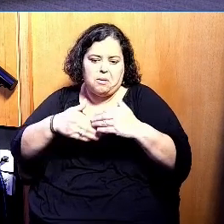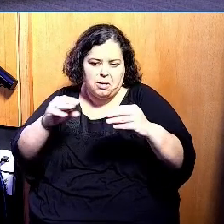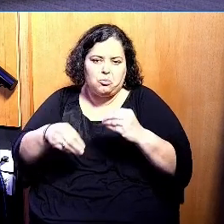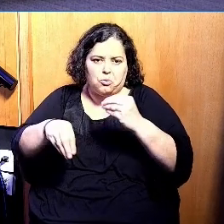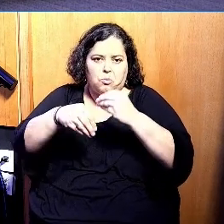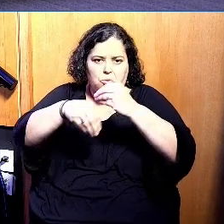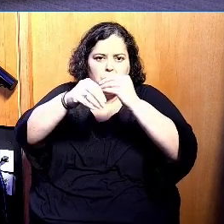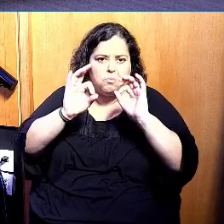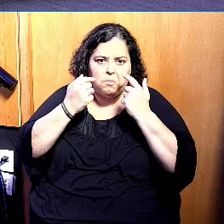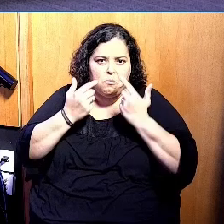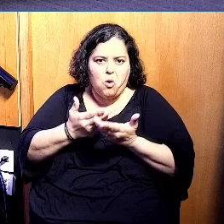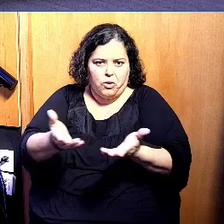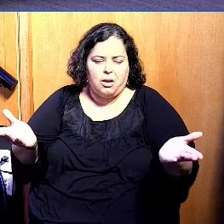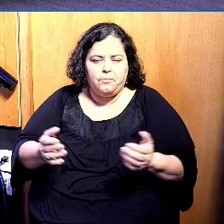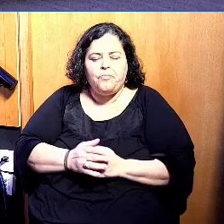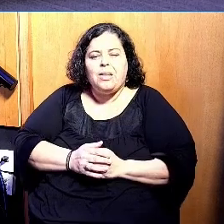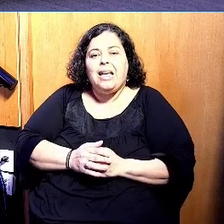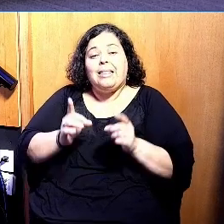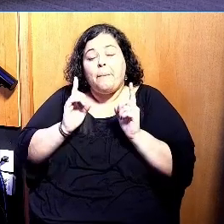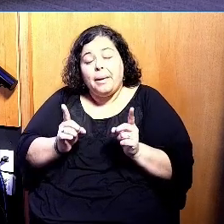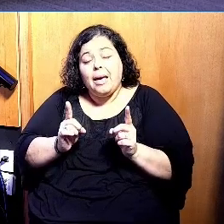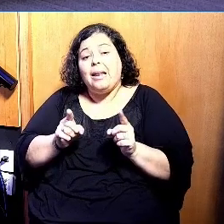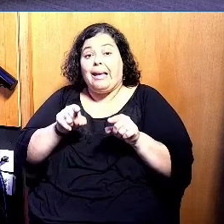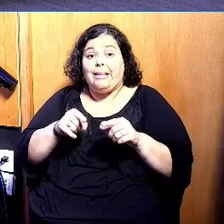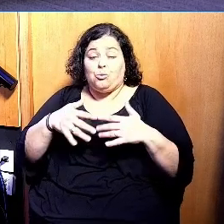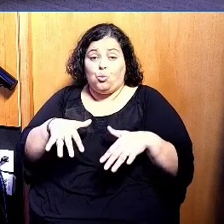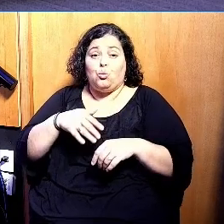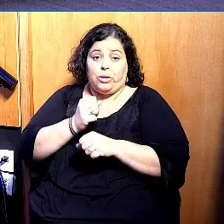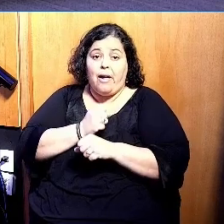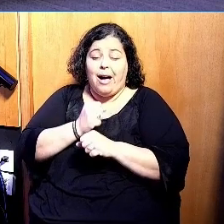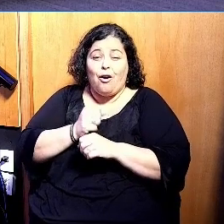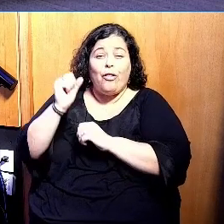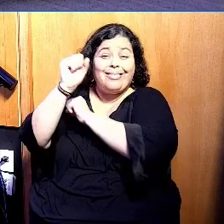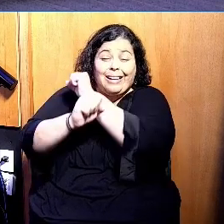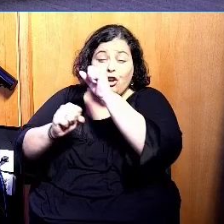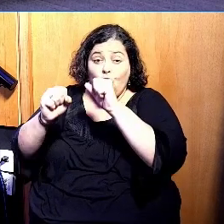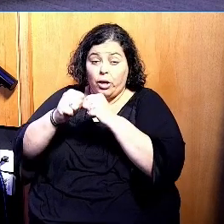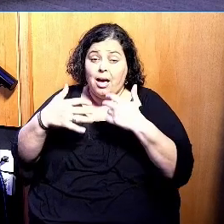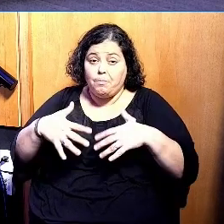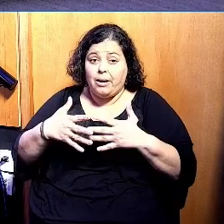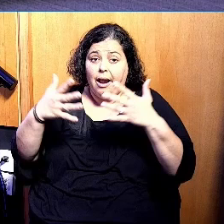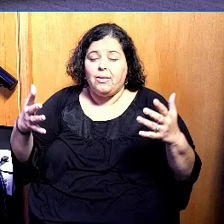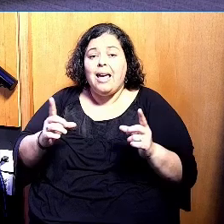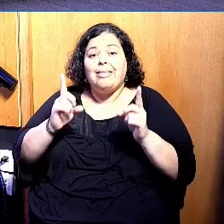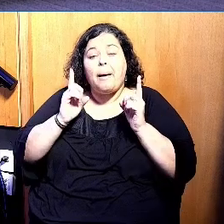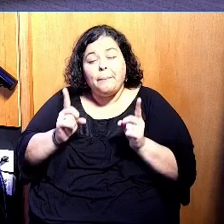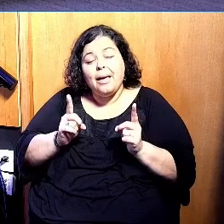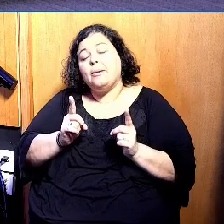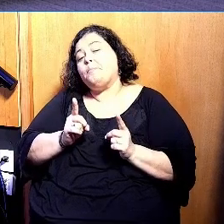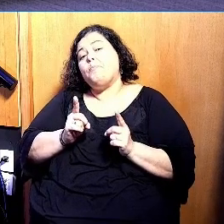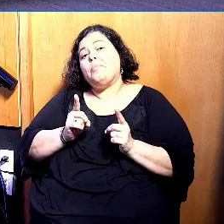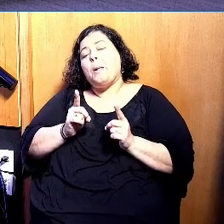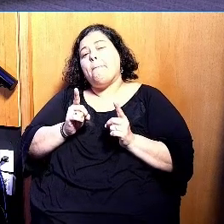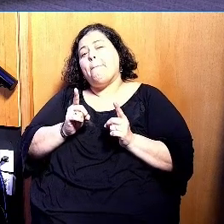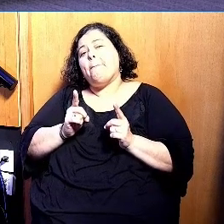pero bueno, nos lleva un trabajo también muy fuerte tecnológico. Y por otro lado, la publicación de datos abiertos, y esto es un